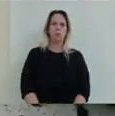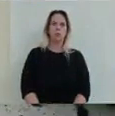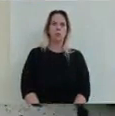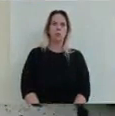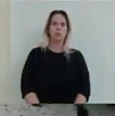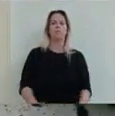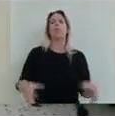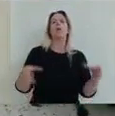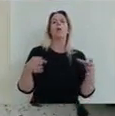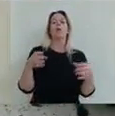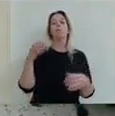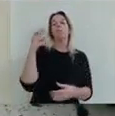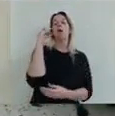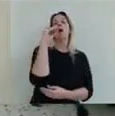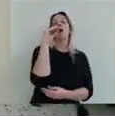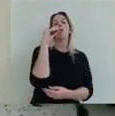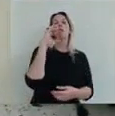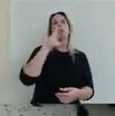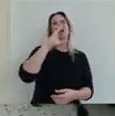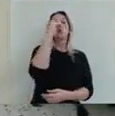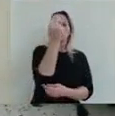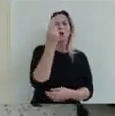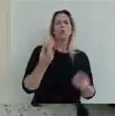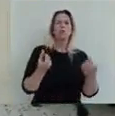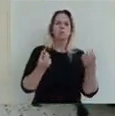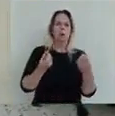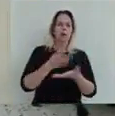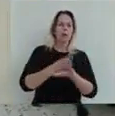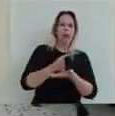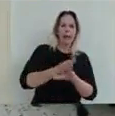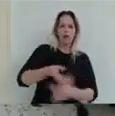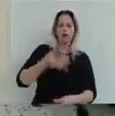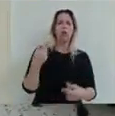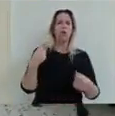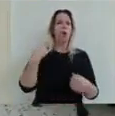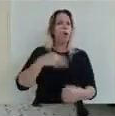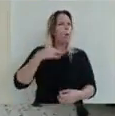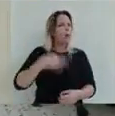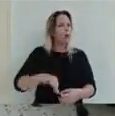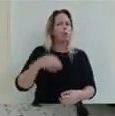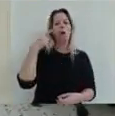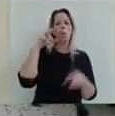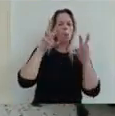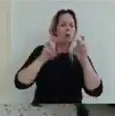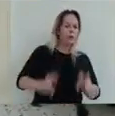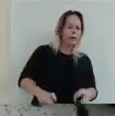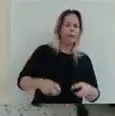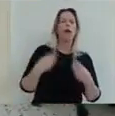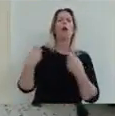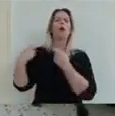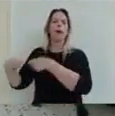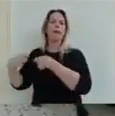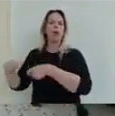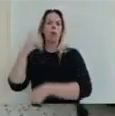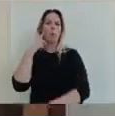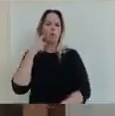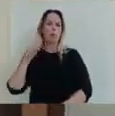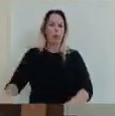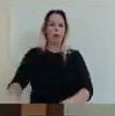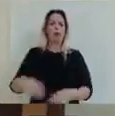municipalidad, por todo lo cual se tendrán en cuenta los términos previstos en el artículo 37, inciso 38 de la Carta Orgánica